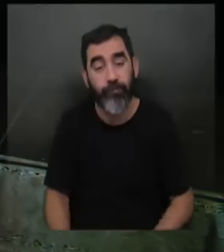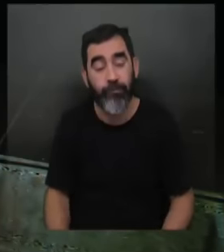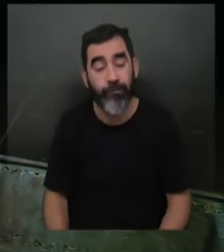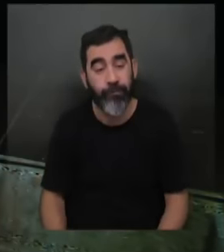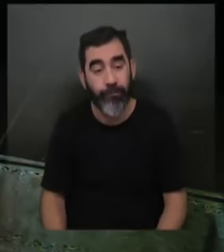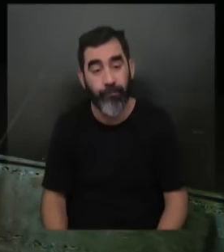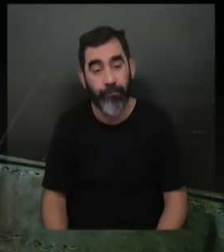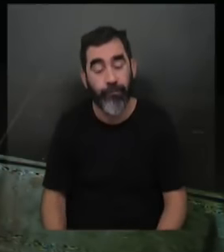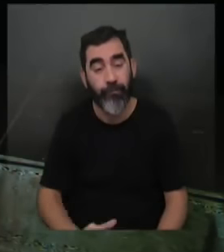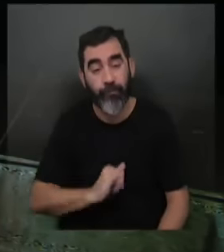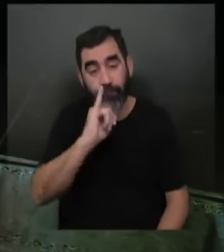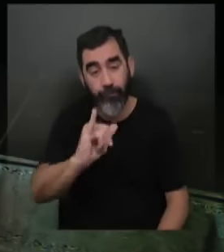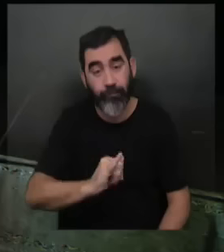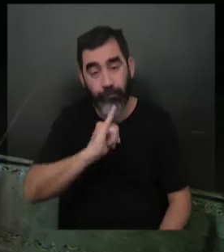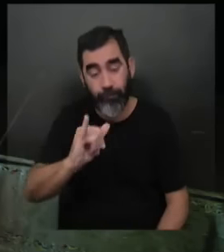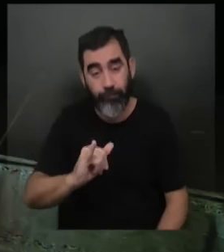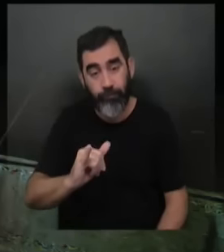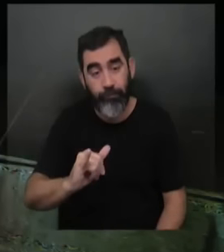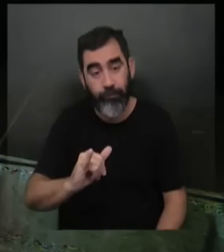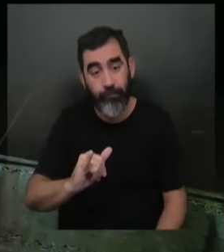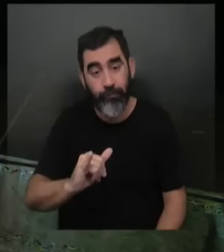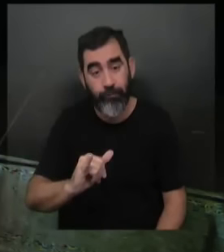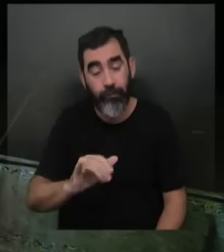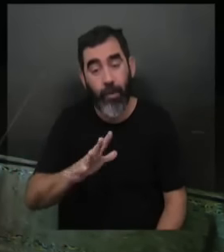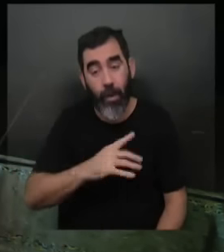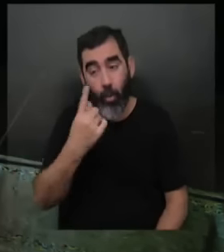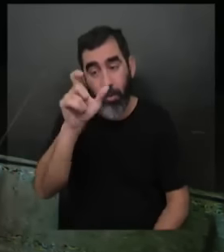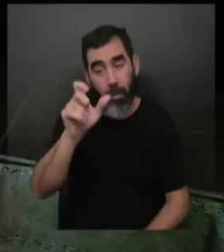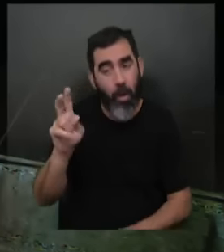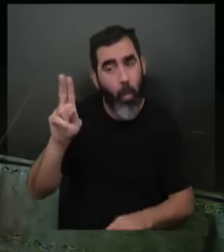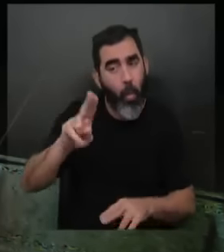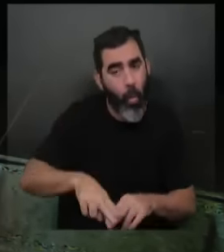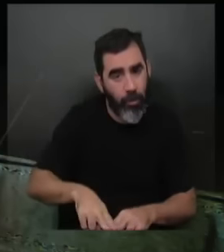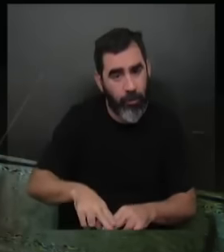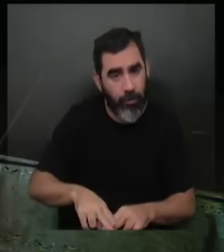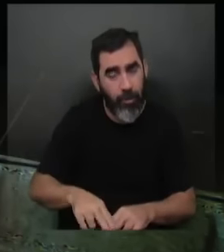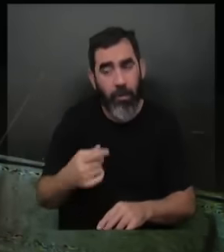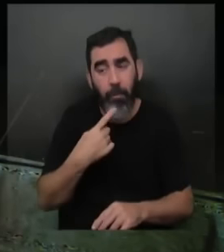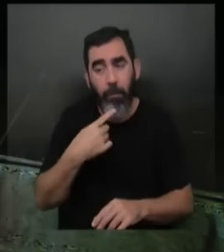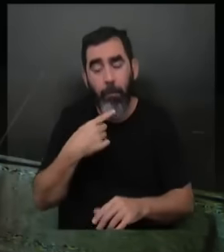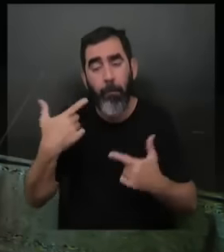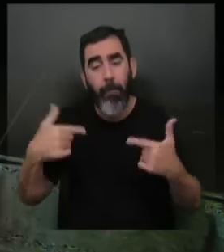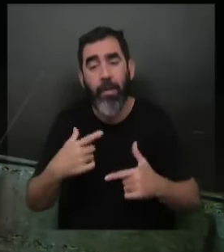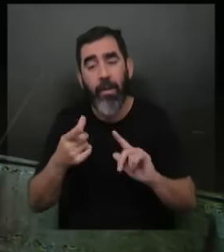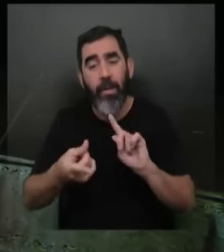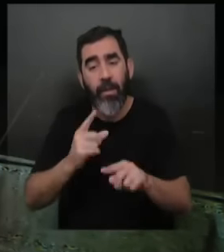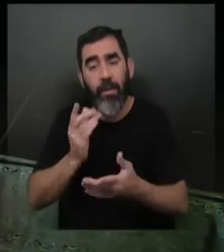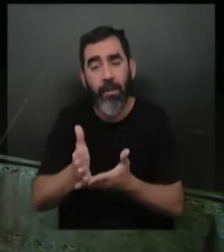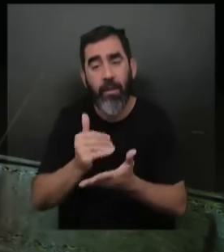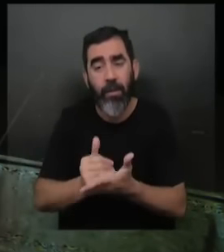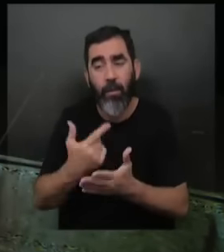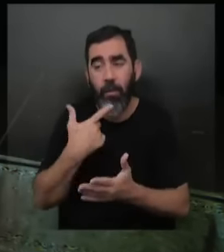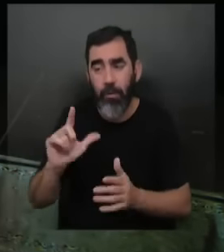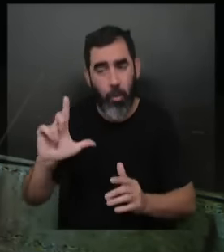Montevideo contó a mbd noticias que hay un pasajero fallecido pce que el Ministerio de relaciones exteriores de Uruguay informó que de